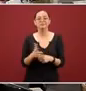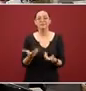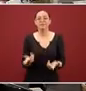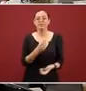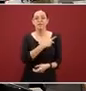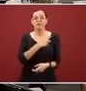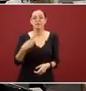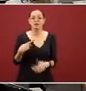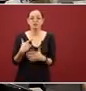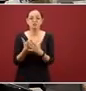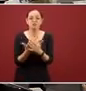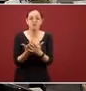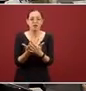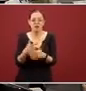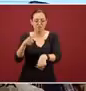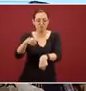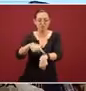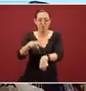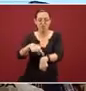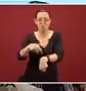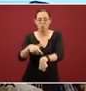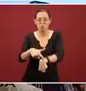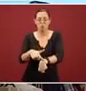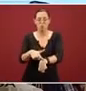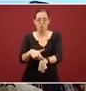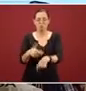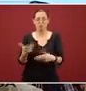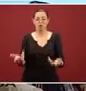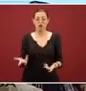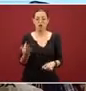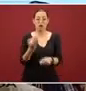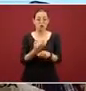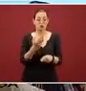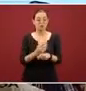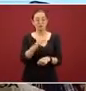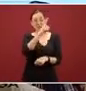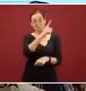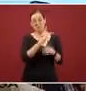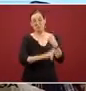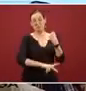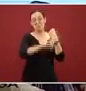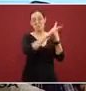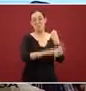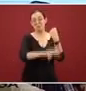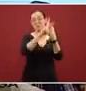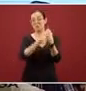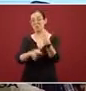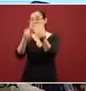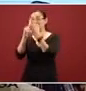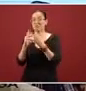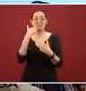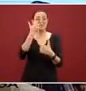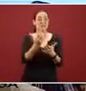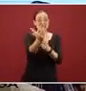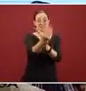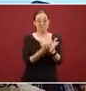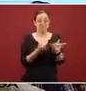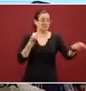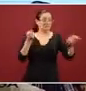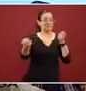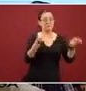oportuno? Estos países hoy están intentando contener una epidemia que ya estaba extremadamente